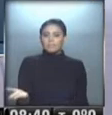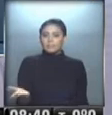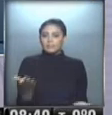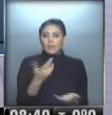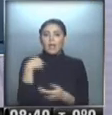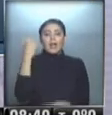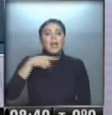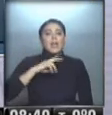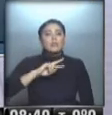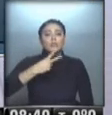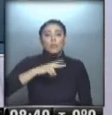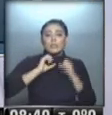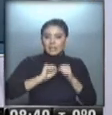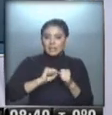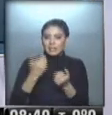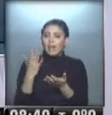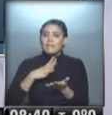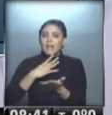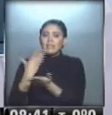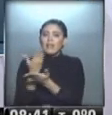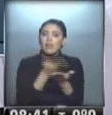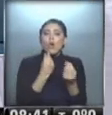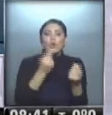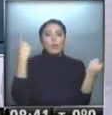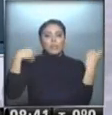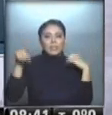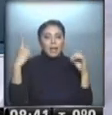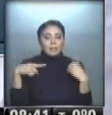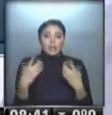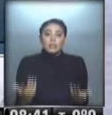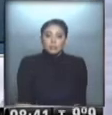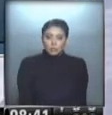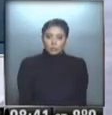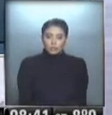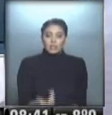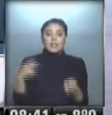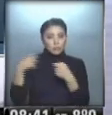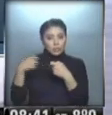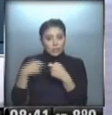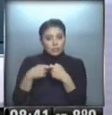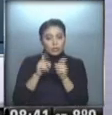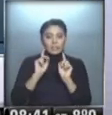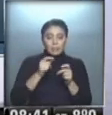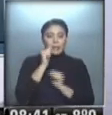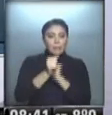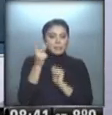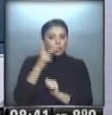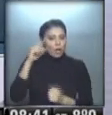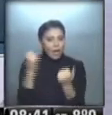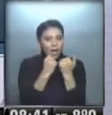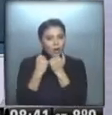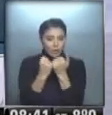presentado en la subsecretaría la información de cómo esto se tramita llega un momento en que la asociación y la empresa se ponen de acuerdo